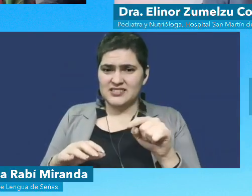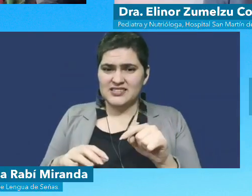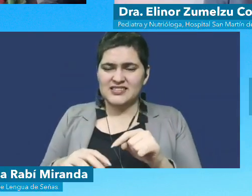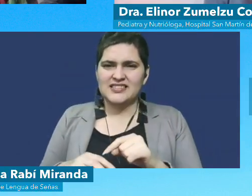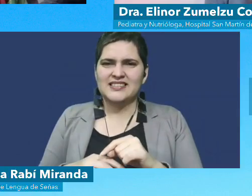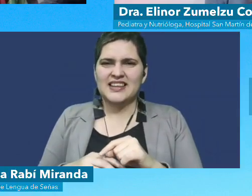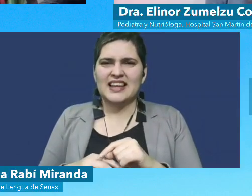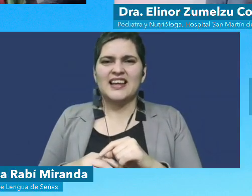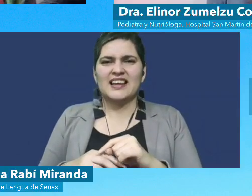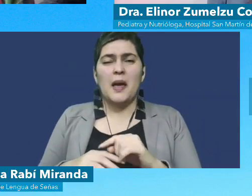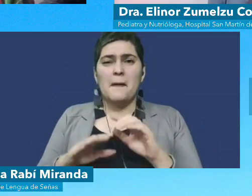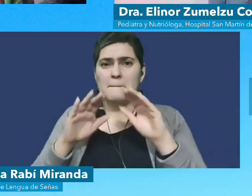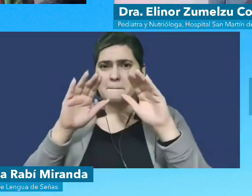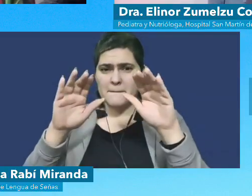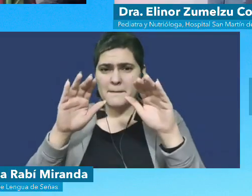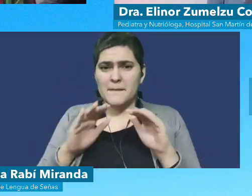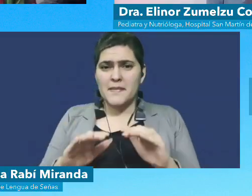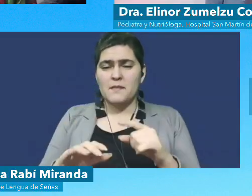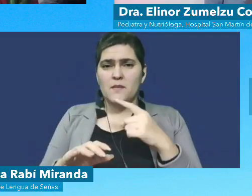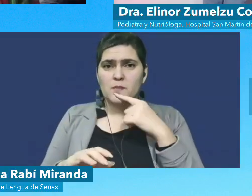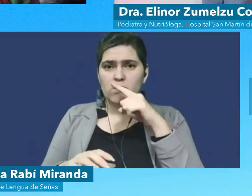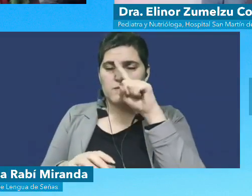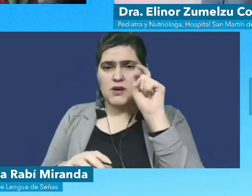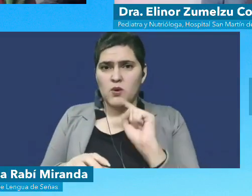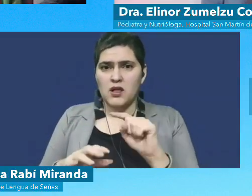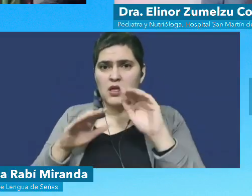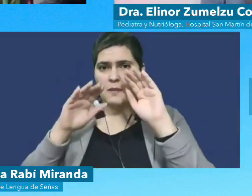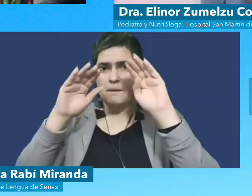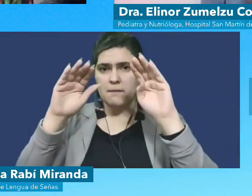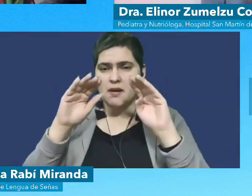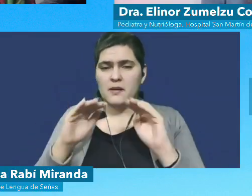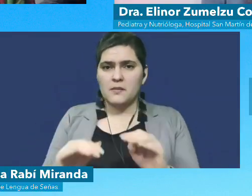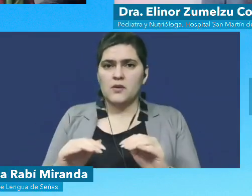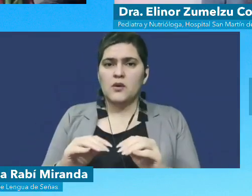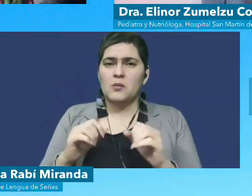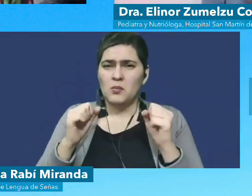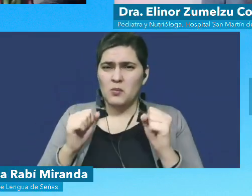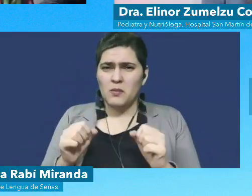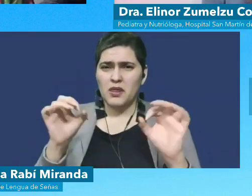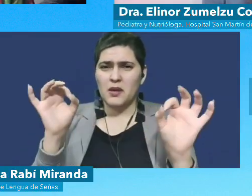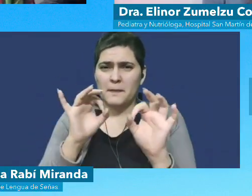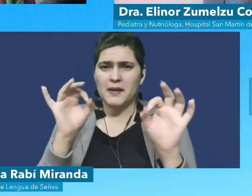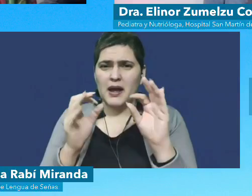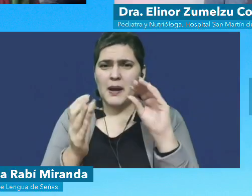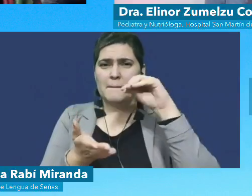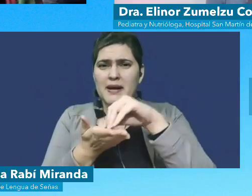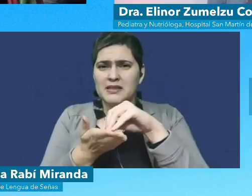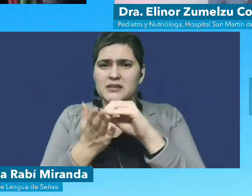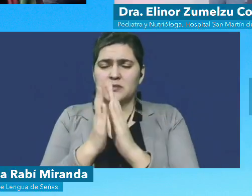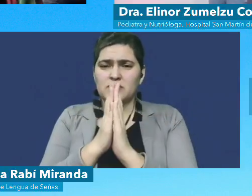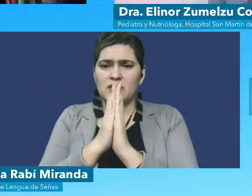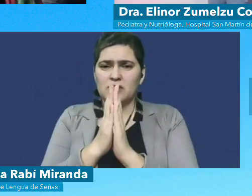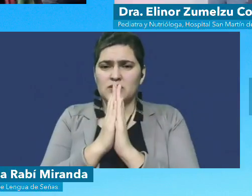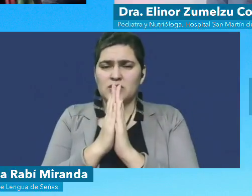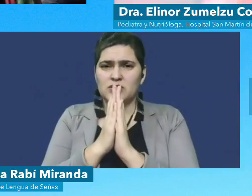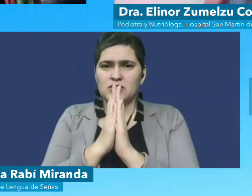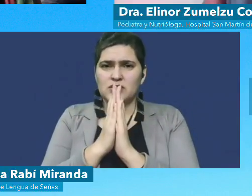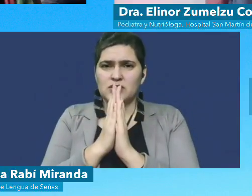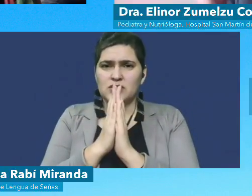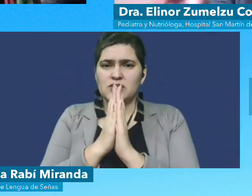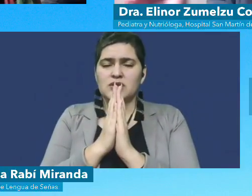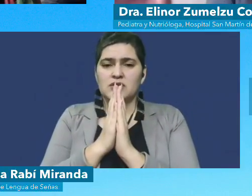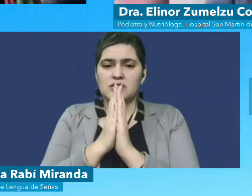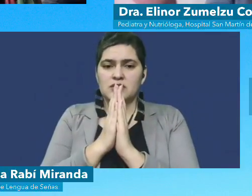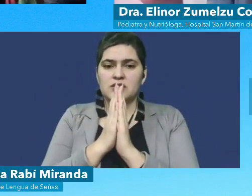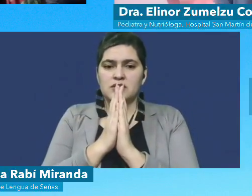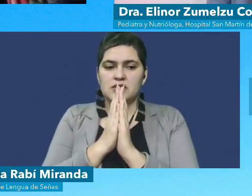Candidiasis. Candidiasis, perfecto. Si lo pudiera explicar un poco más, por favor, doctora. Uy, era algo así como que tenía que pasar